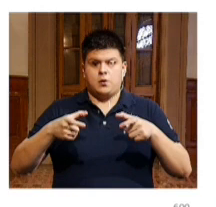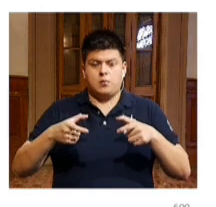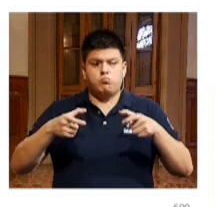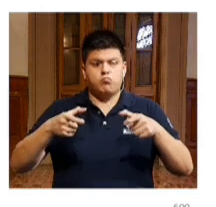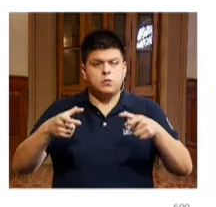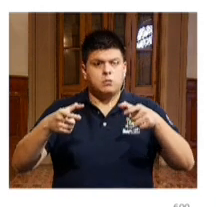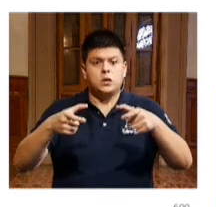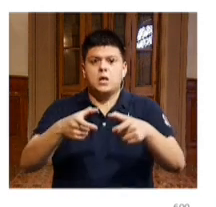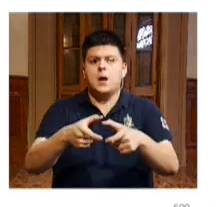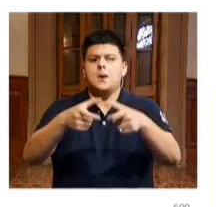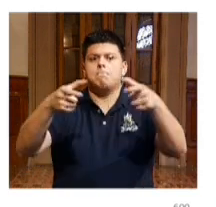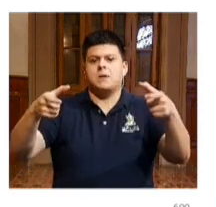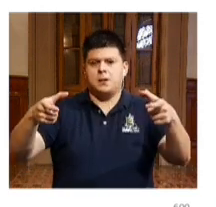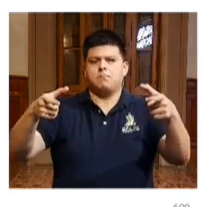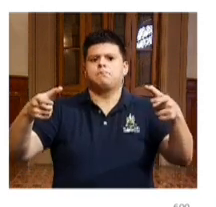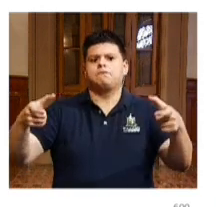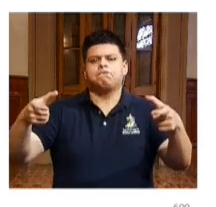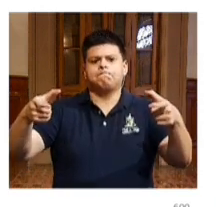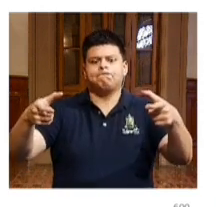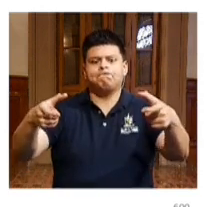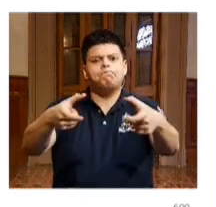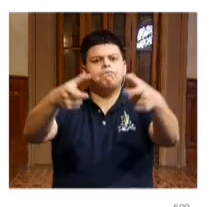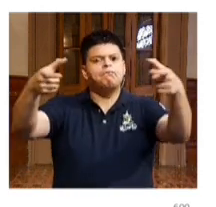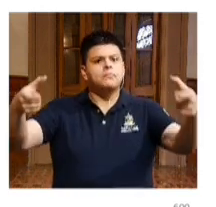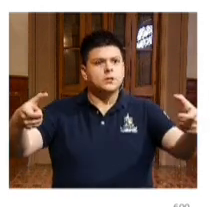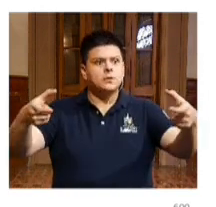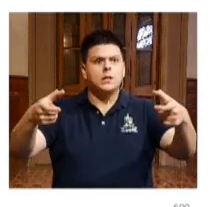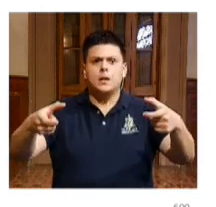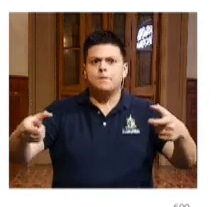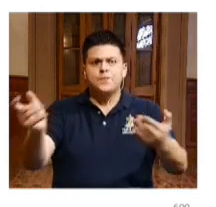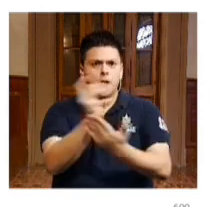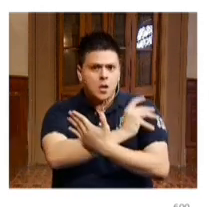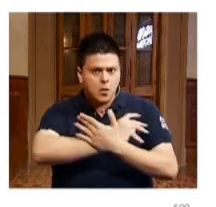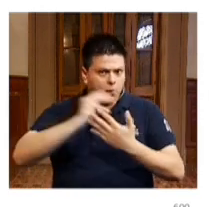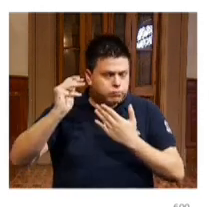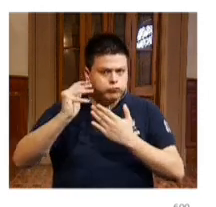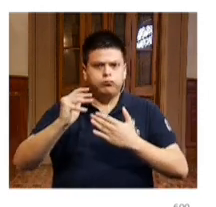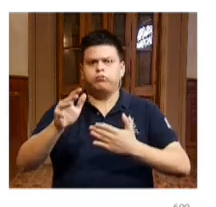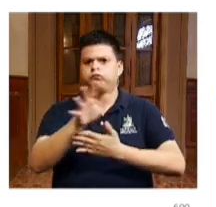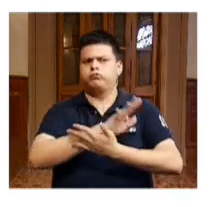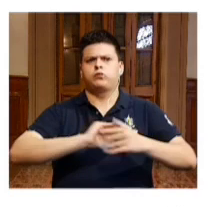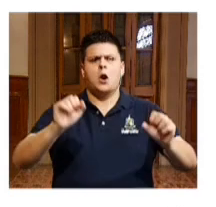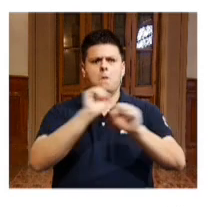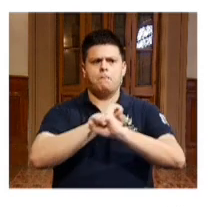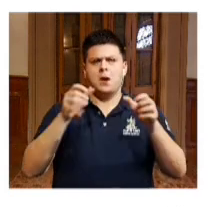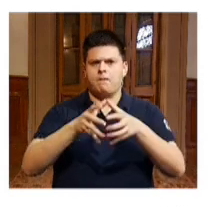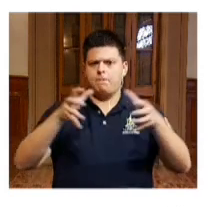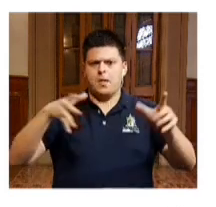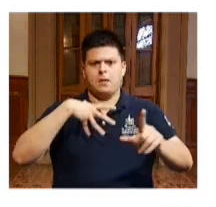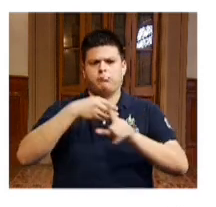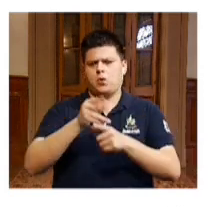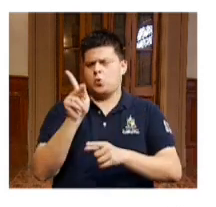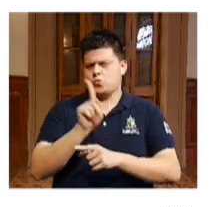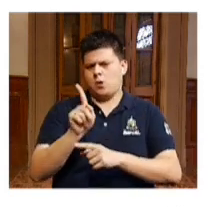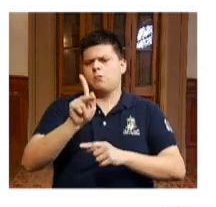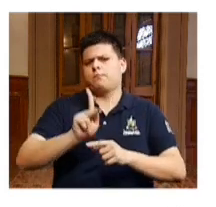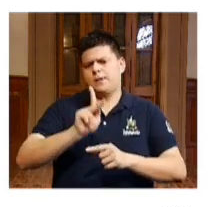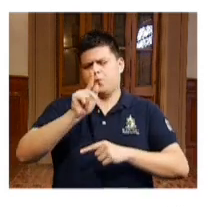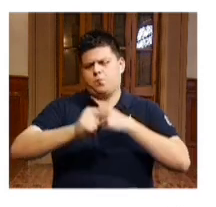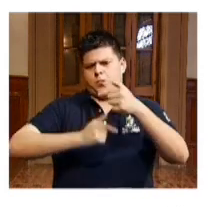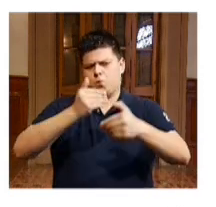hay un incremento explosivo, pero sigue siendo un incremento gradual. La